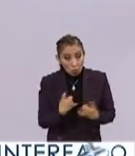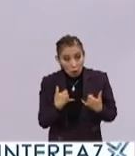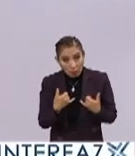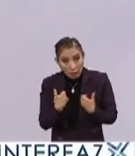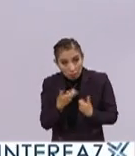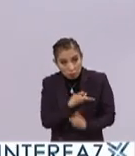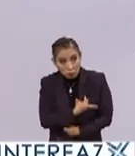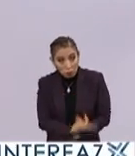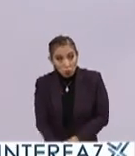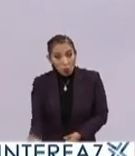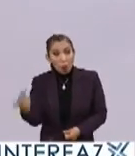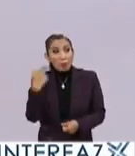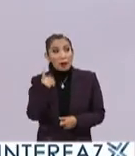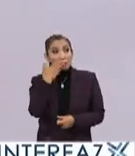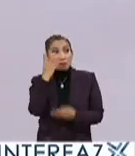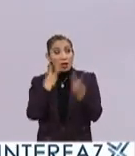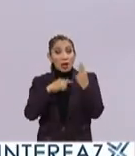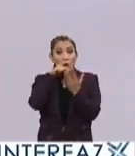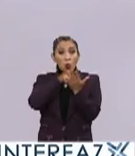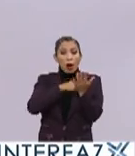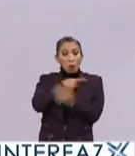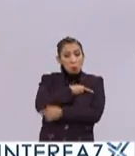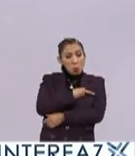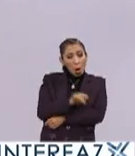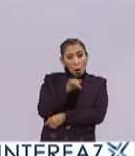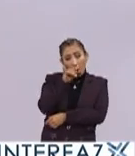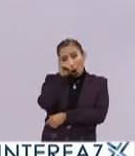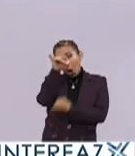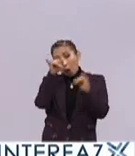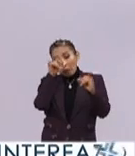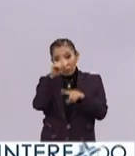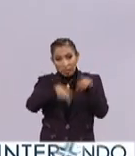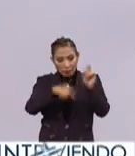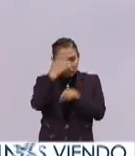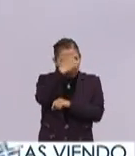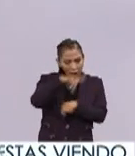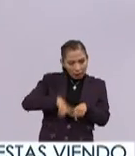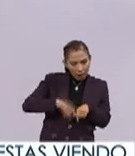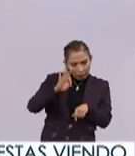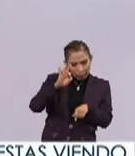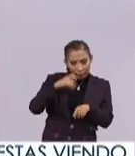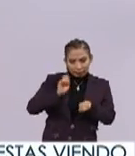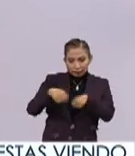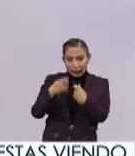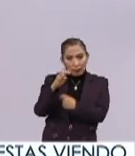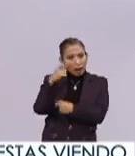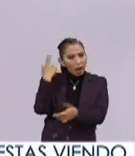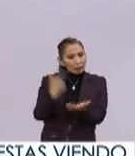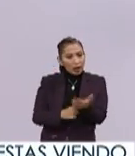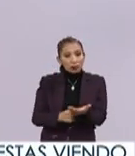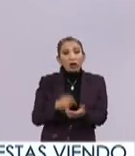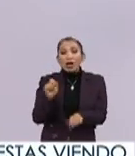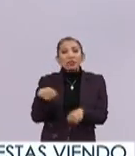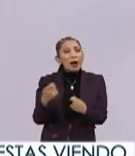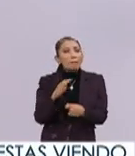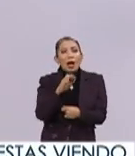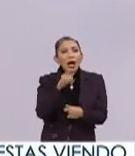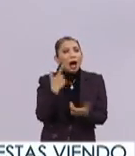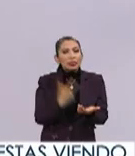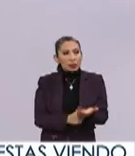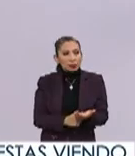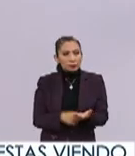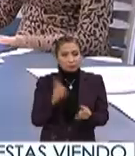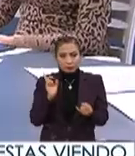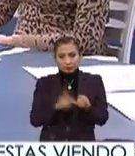muchacho de escasos recursos, vienes de zonas muy pobres, de acuerdo al criterio del gobierno federal, el becado es interno. ¿Qué recibe el becado